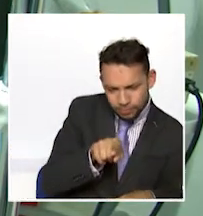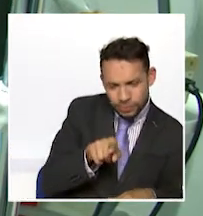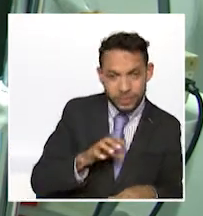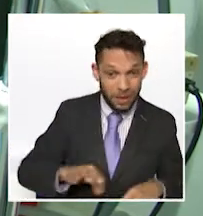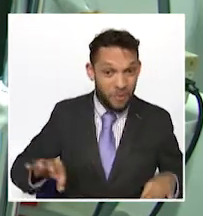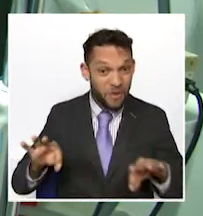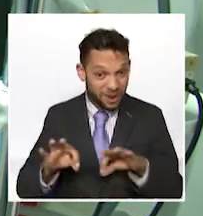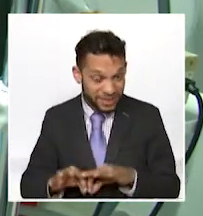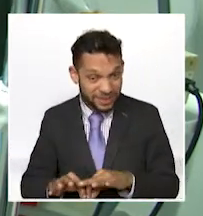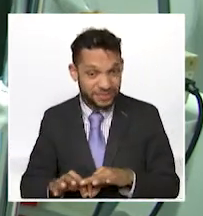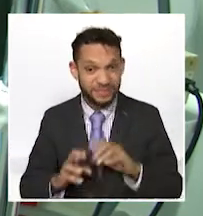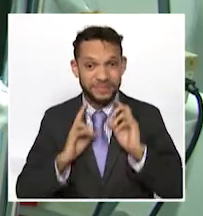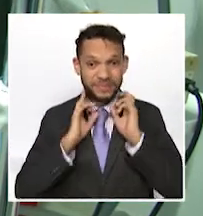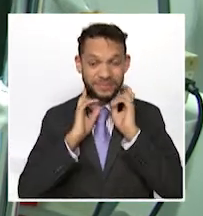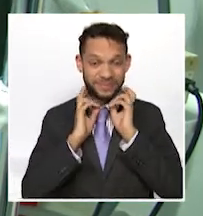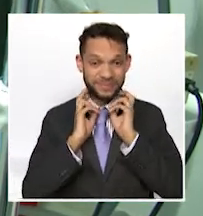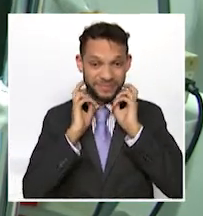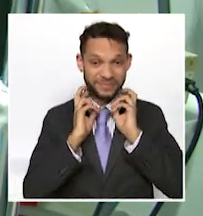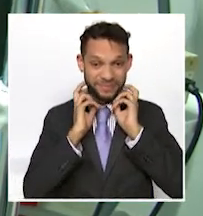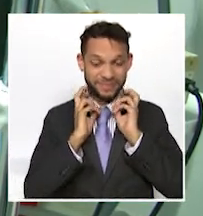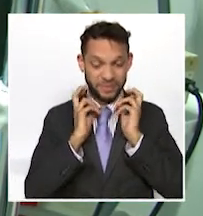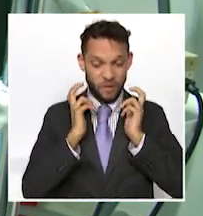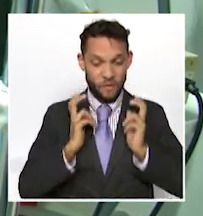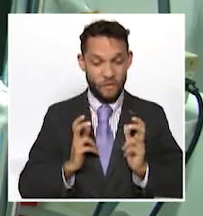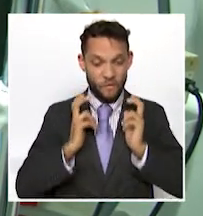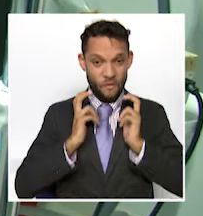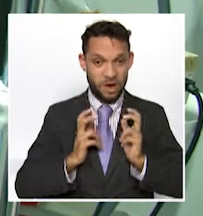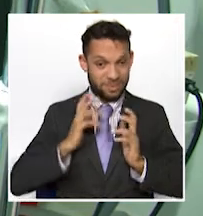tenemos como el drenaje linfático de cabeza y